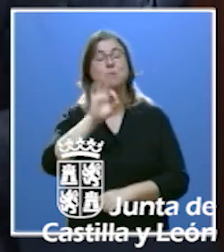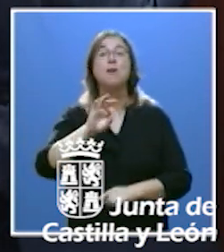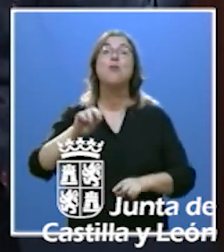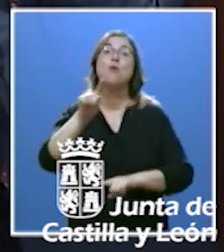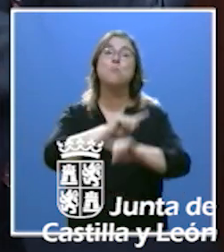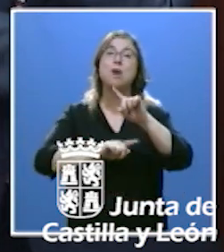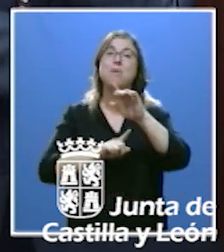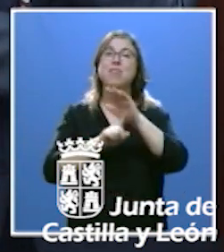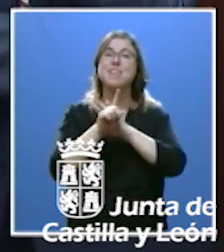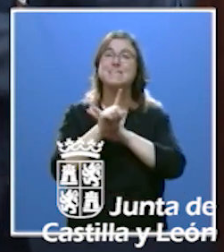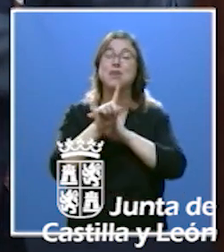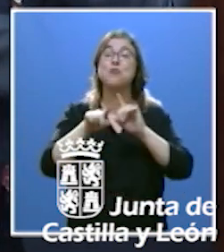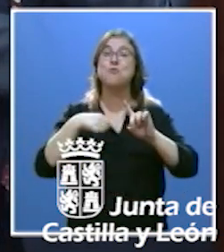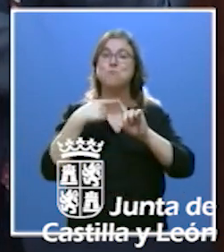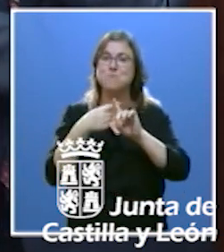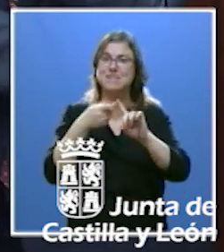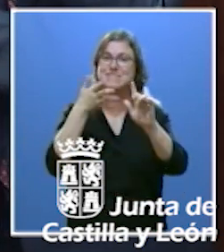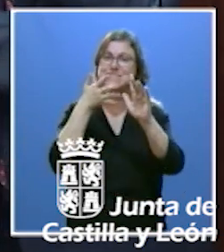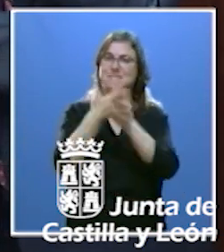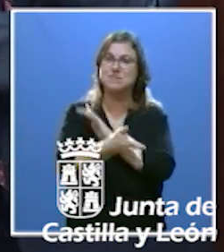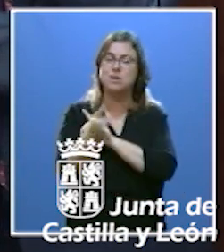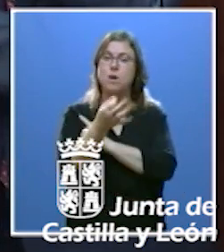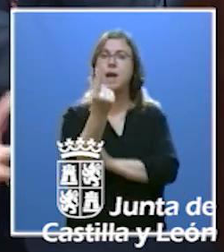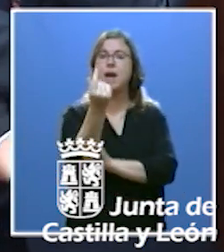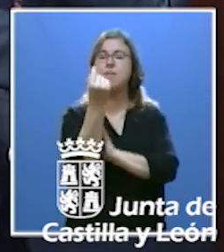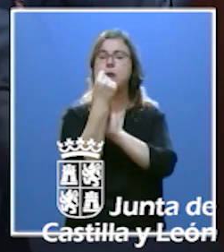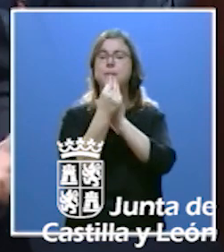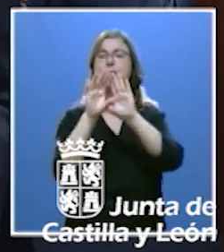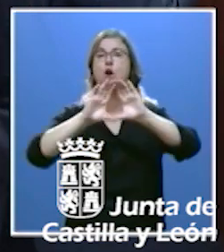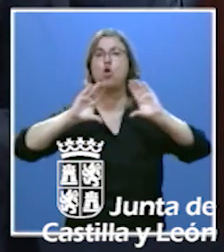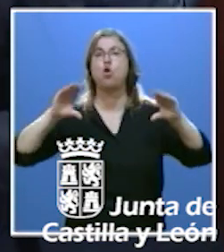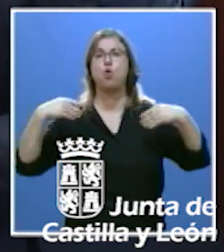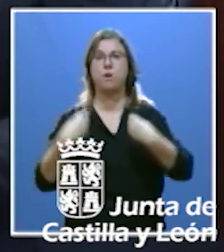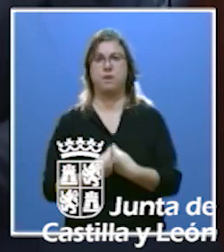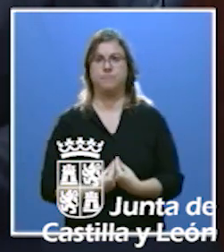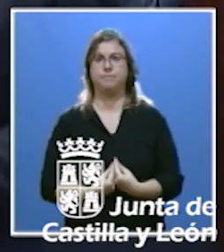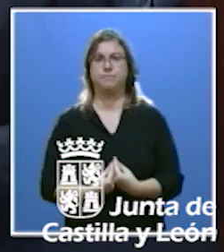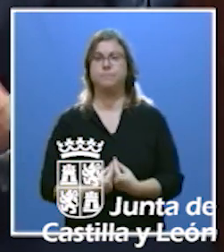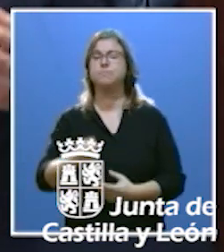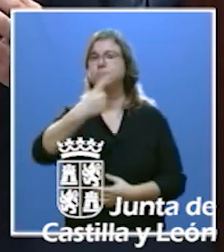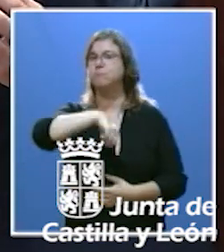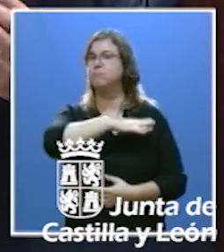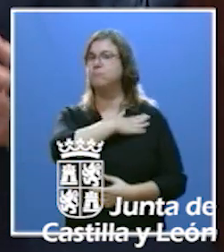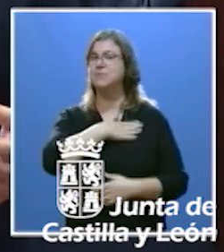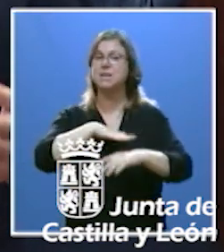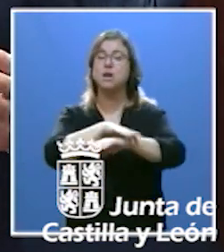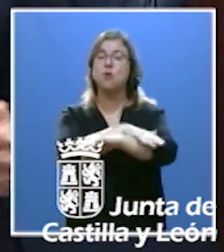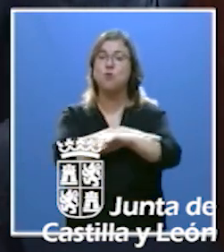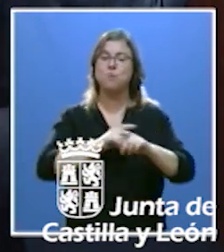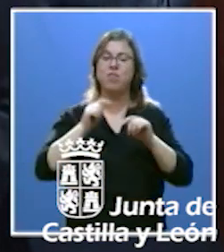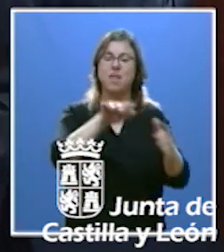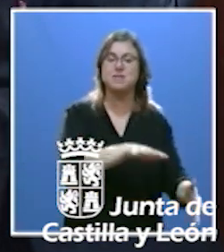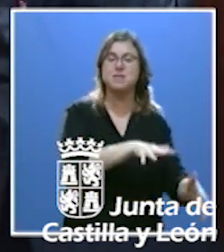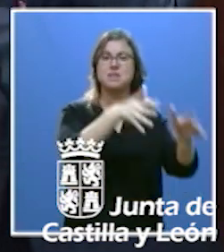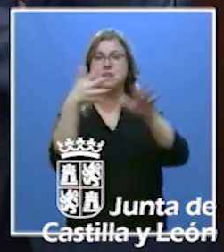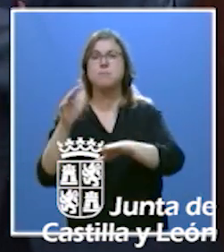sociedades desarrolladas y, por tanto, requiere medidas globales. Queremos ser un gobierno transformador en busca